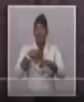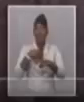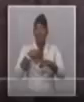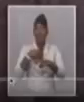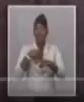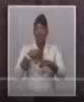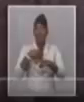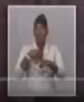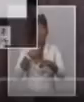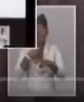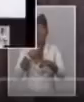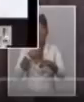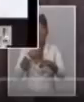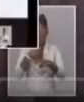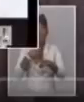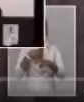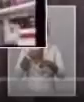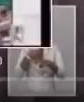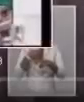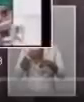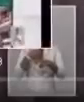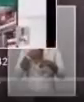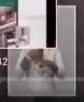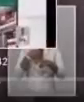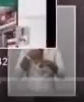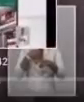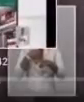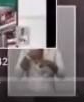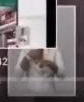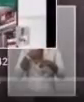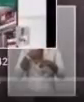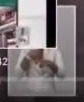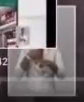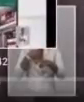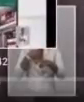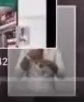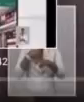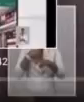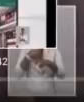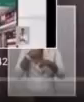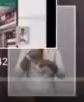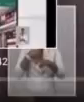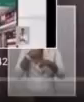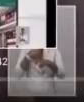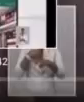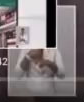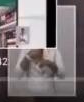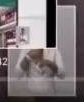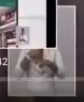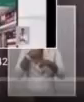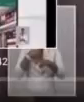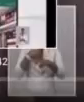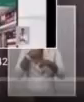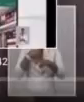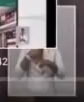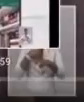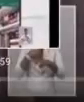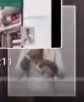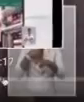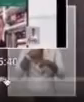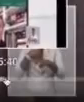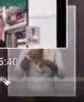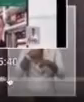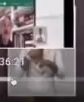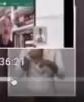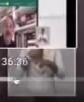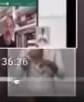verdad. O sea, por favor, cada vez que abren la boca. Y mira, este programa es muy importante. ¿Sabes por qué? Porque entre las tácticas de